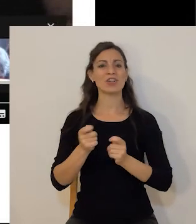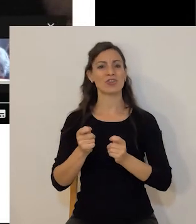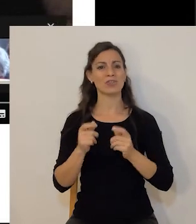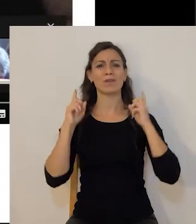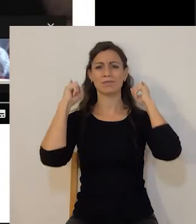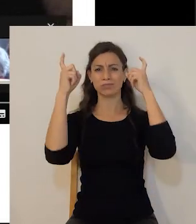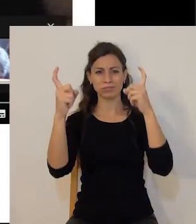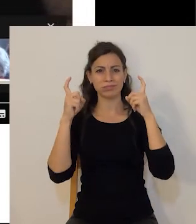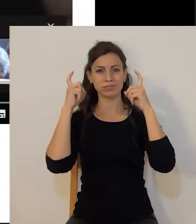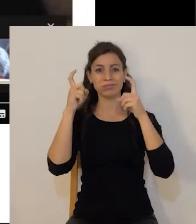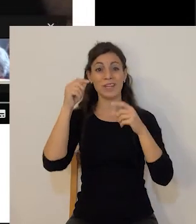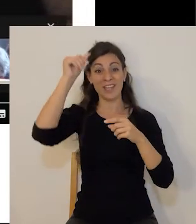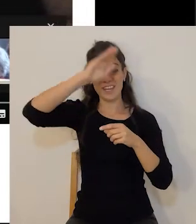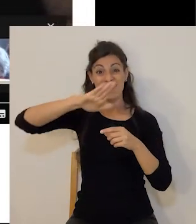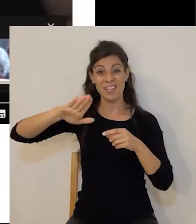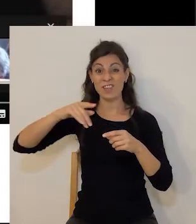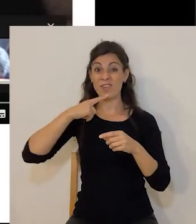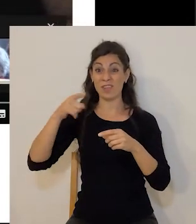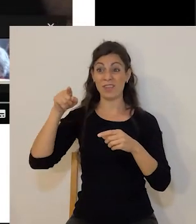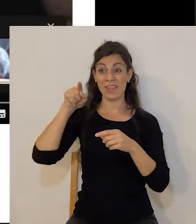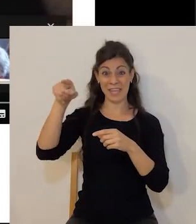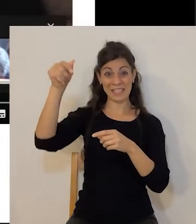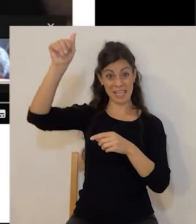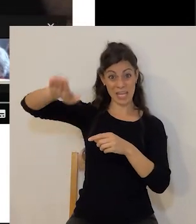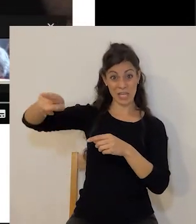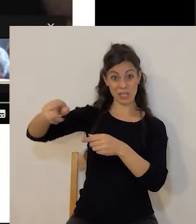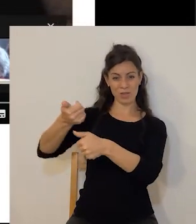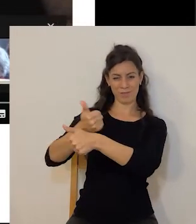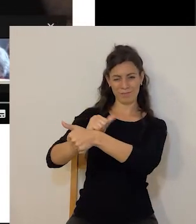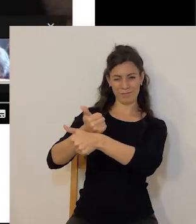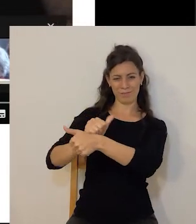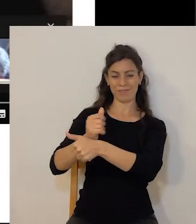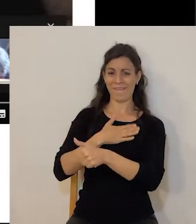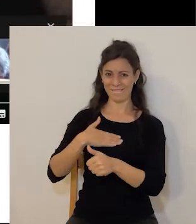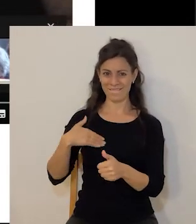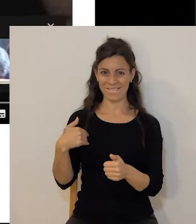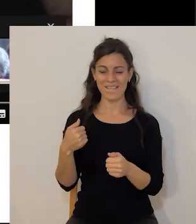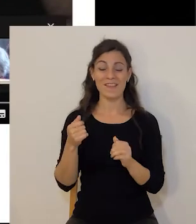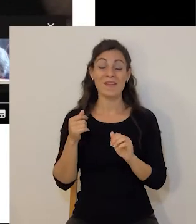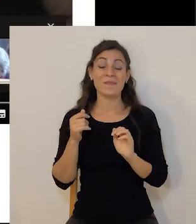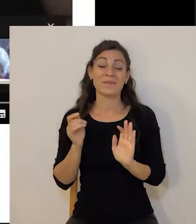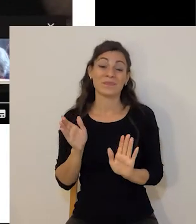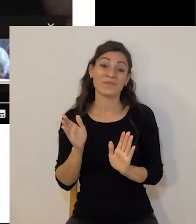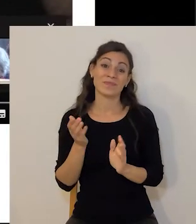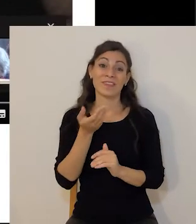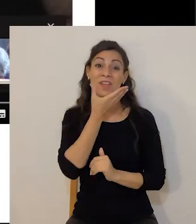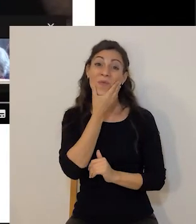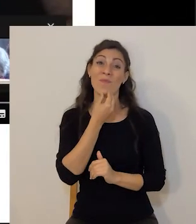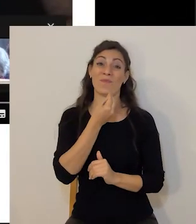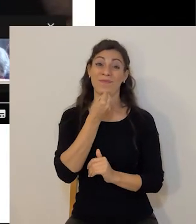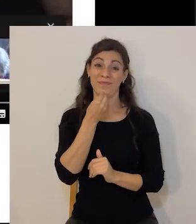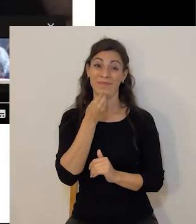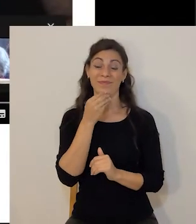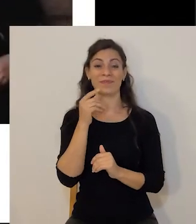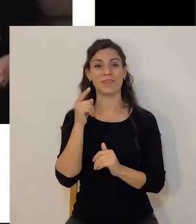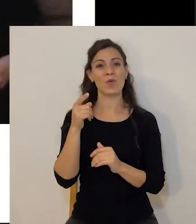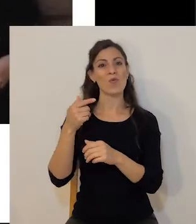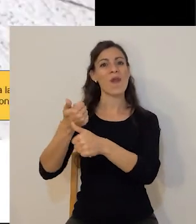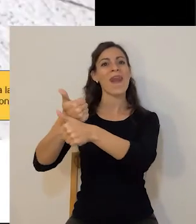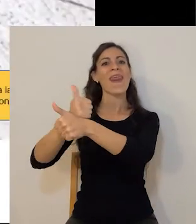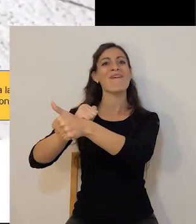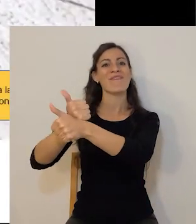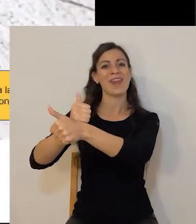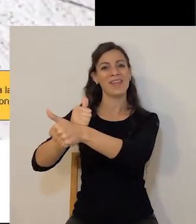nos dicen, me quiero parecer a este niño. Entonces fijaros lo bonito el que puedan tener un referente,